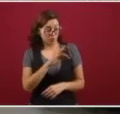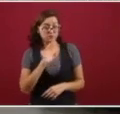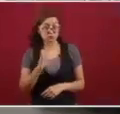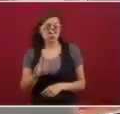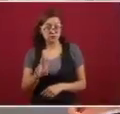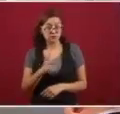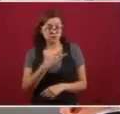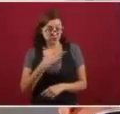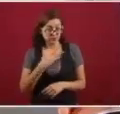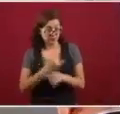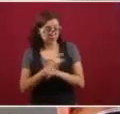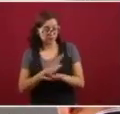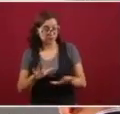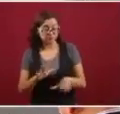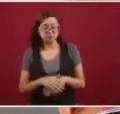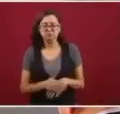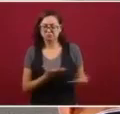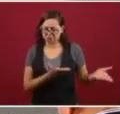ver.